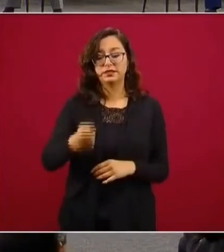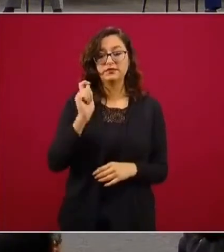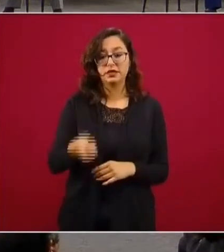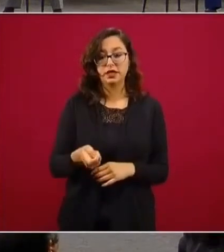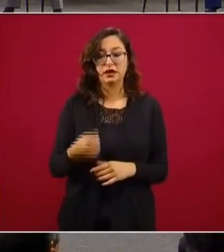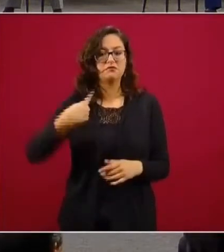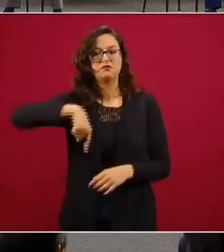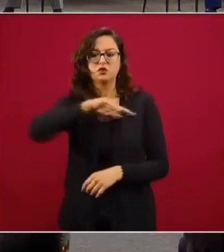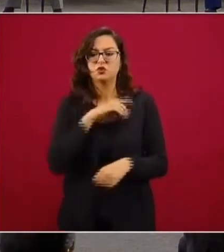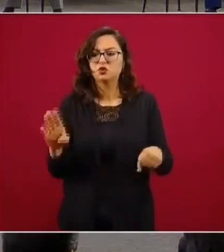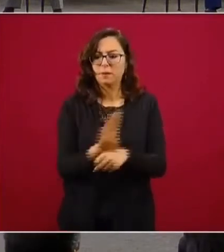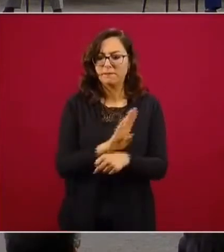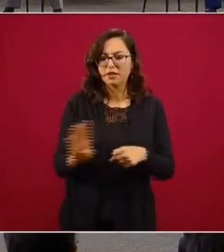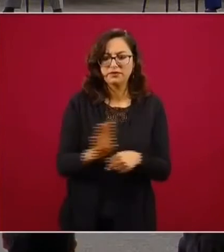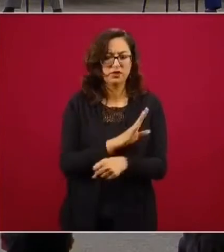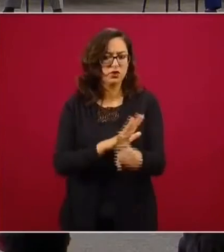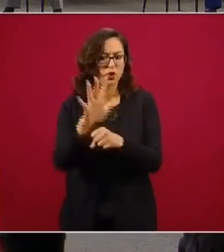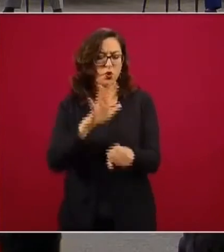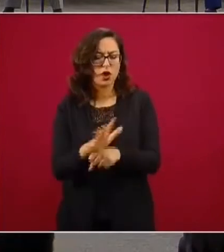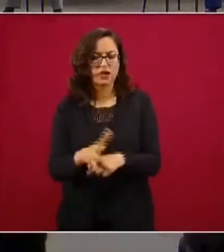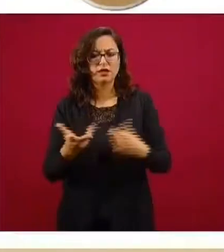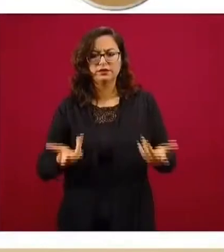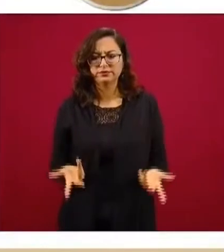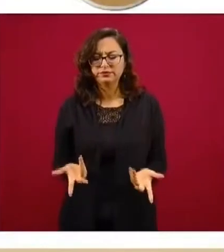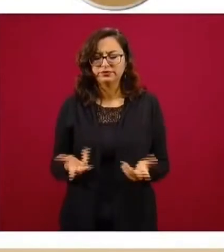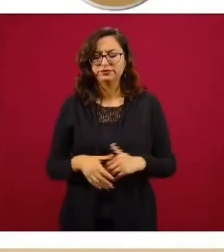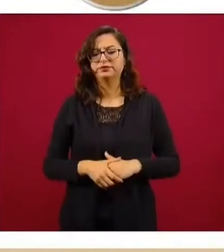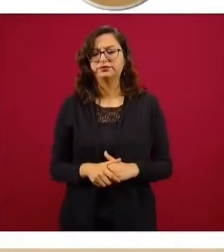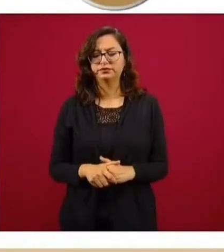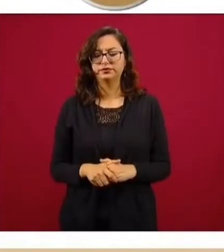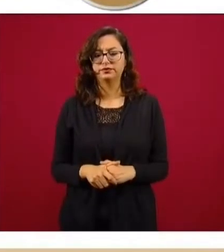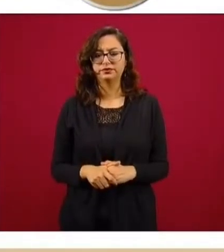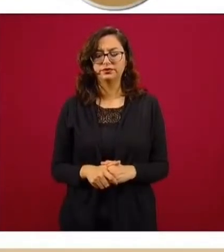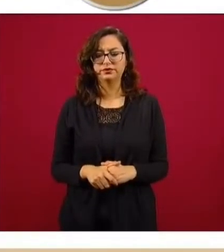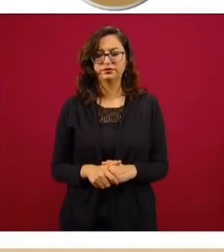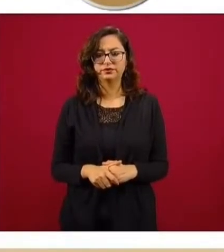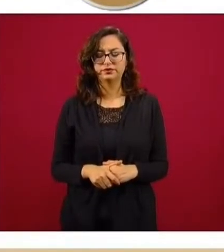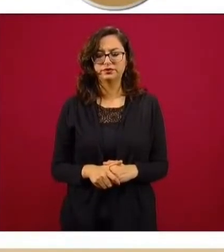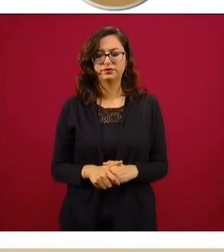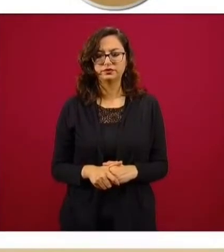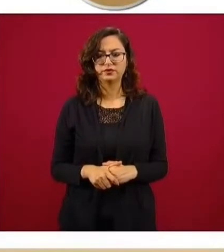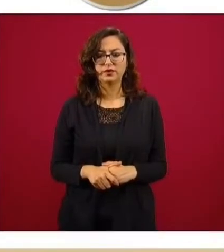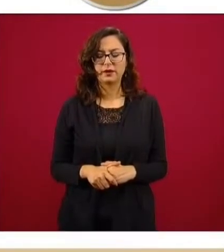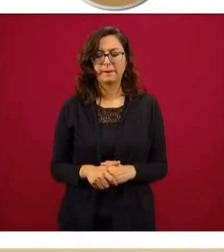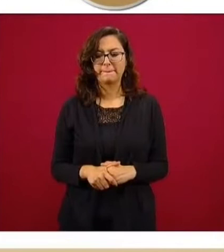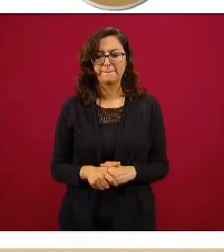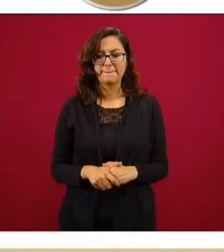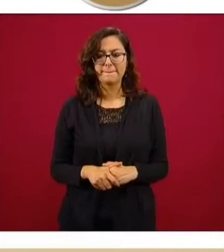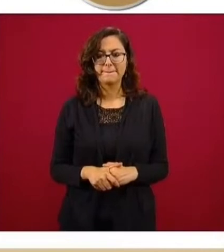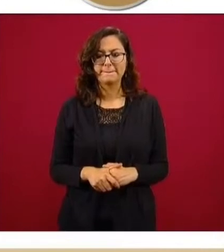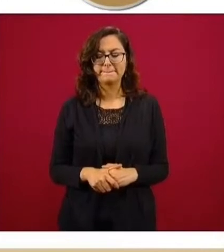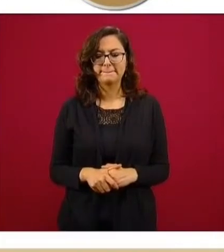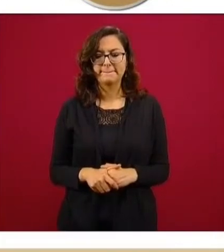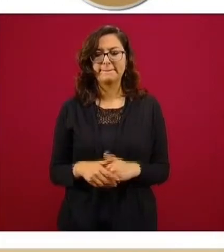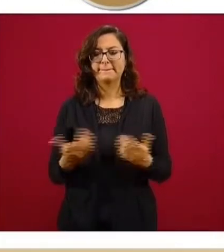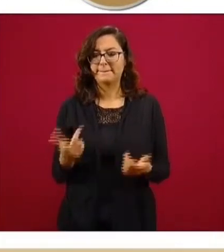nos beneficia? ¿Qué acciones se toman y qué resultados tienen? Bueno, entonces hay un Observatorio Regional de Precios de